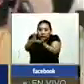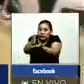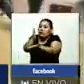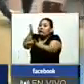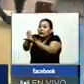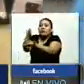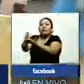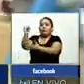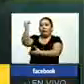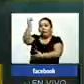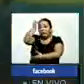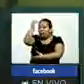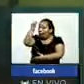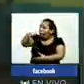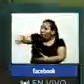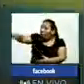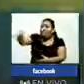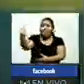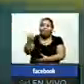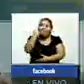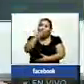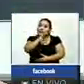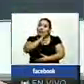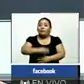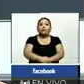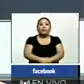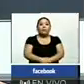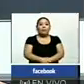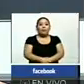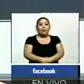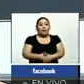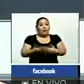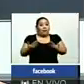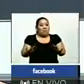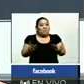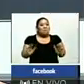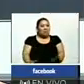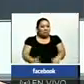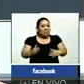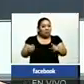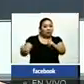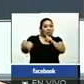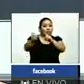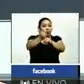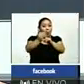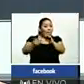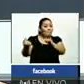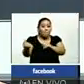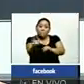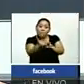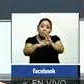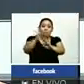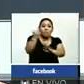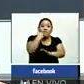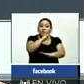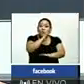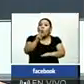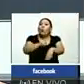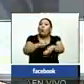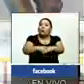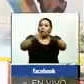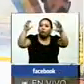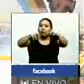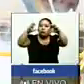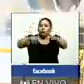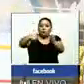ya tenemos casos de dengue. Y con el objetivo de evitar el incremento de las enfermedades en la época lluviosa, la